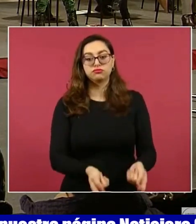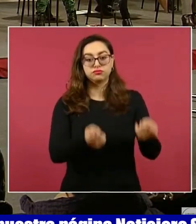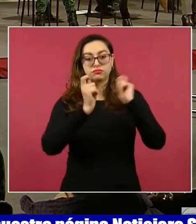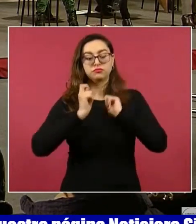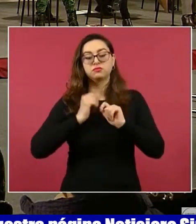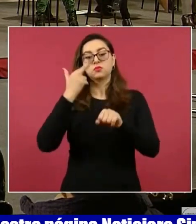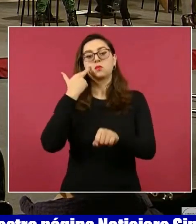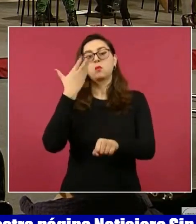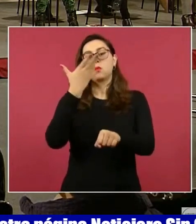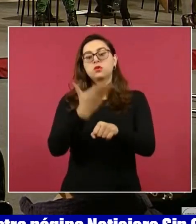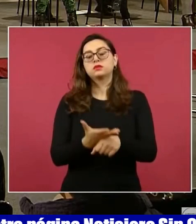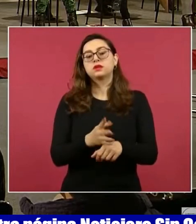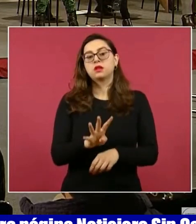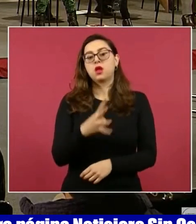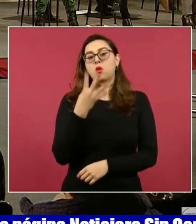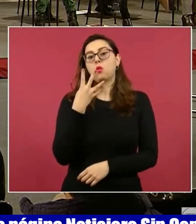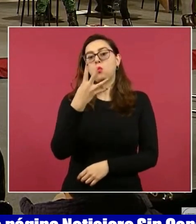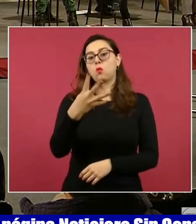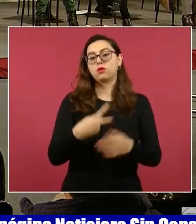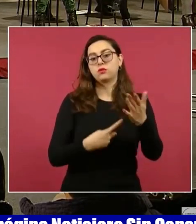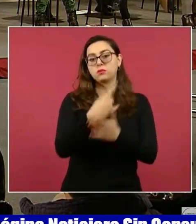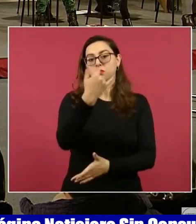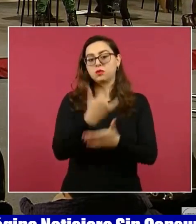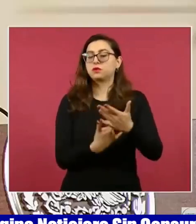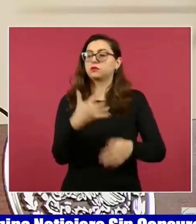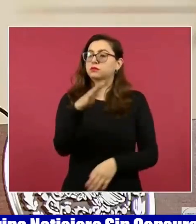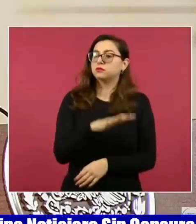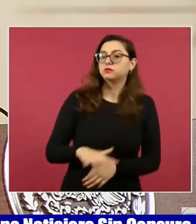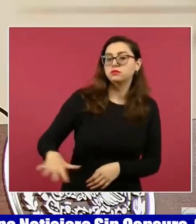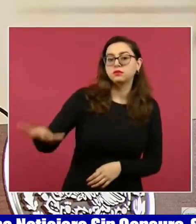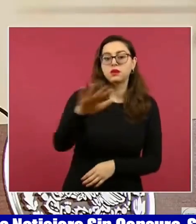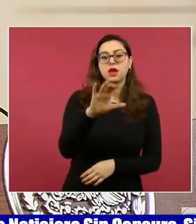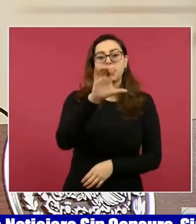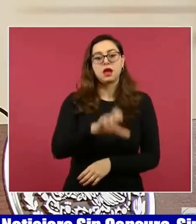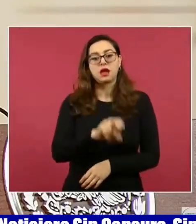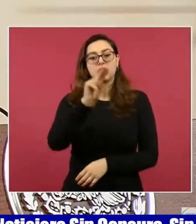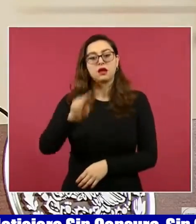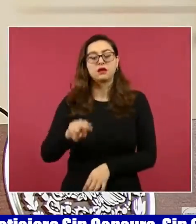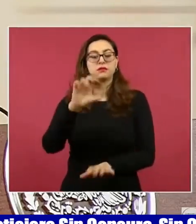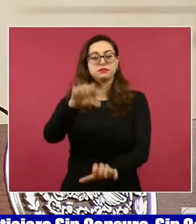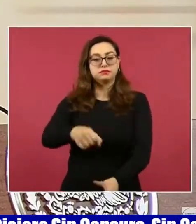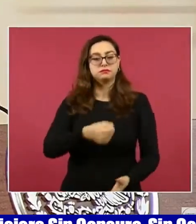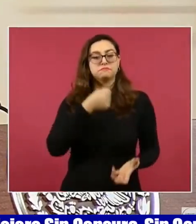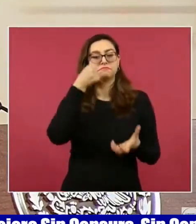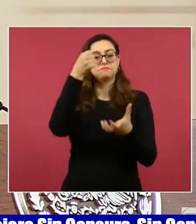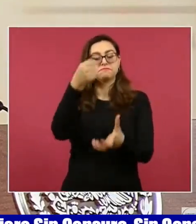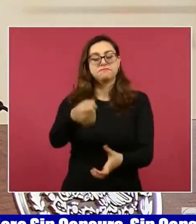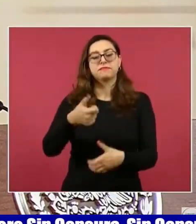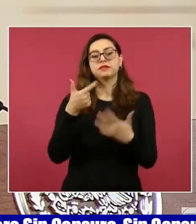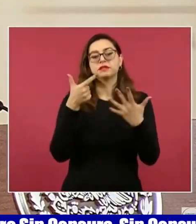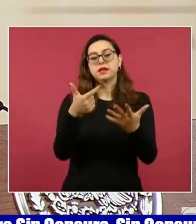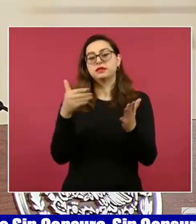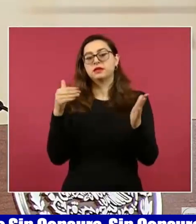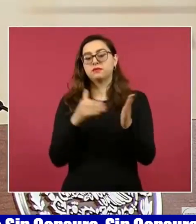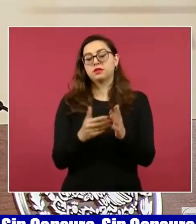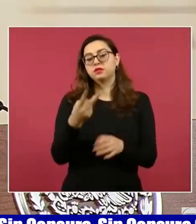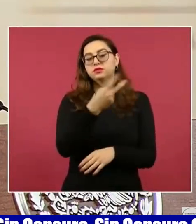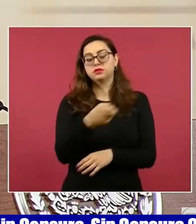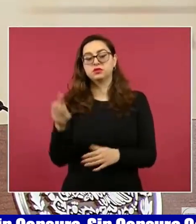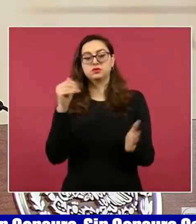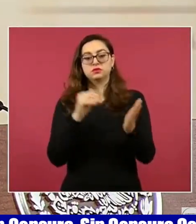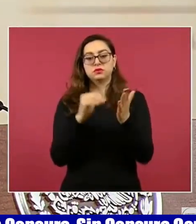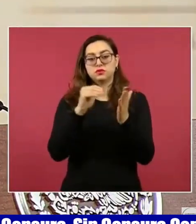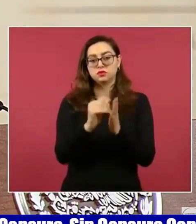4 proyectos en Cancún. Este programa tiene un monto de aproximadamente de 7.200 millones de